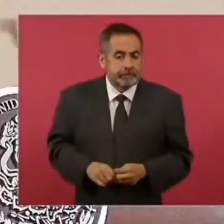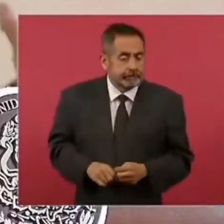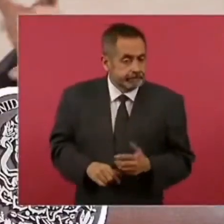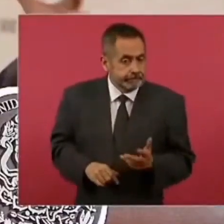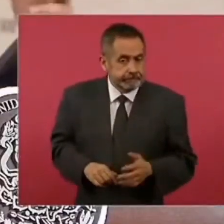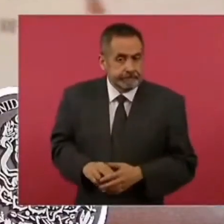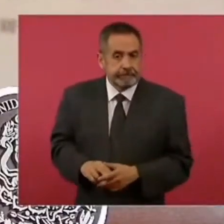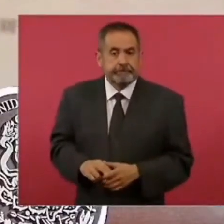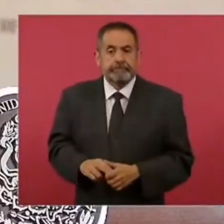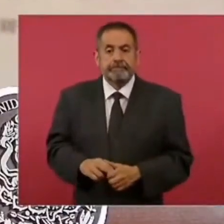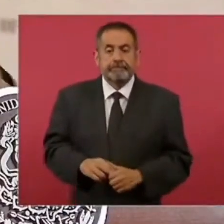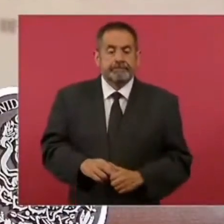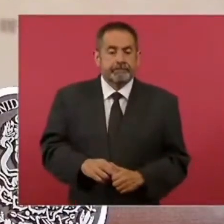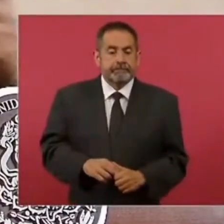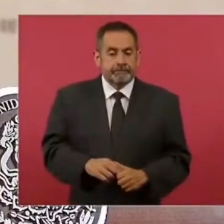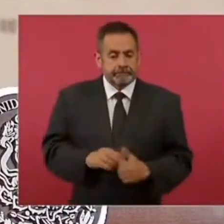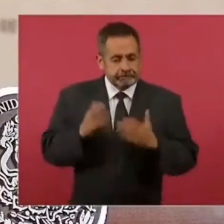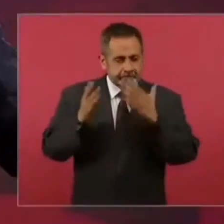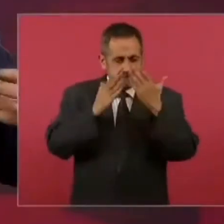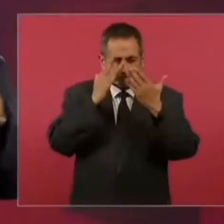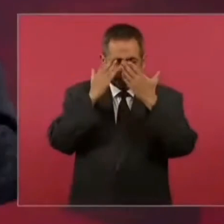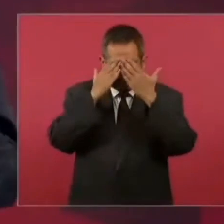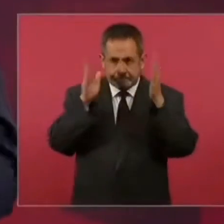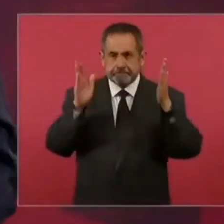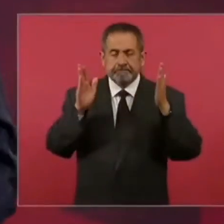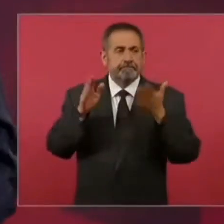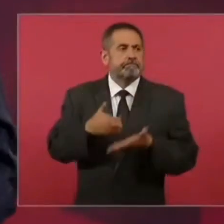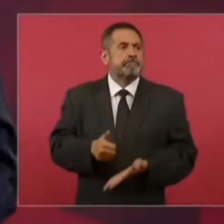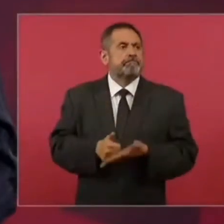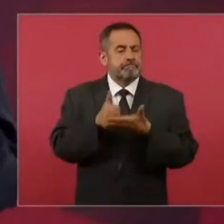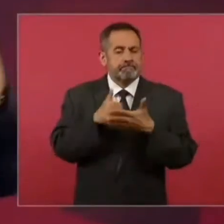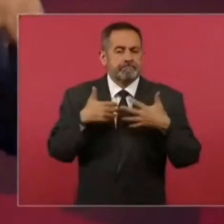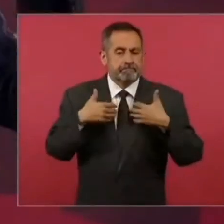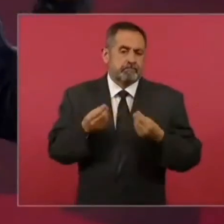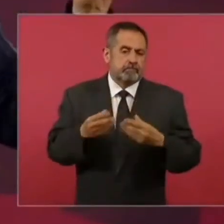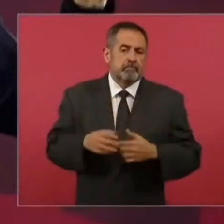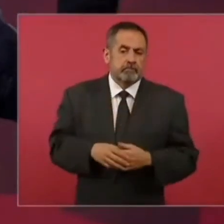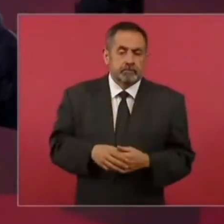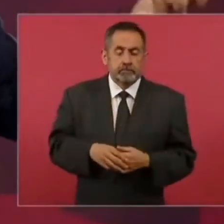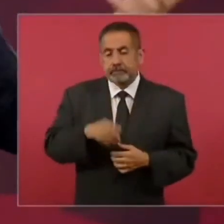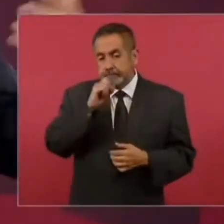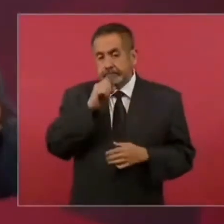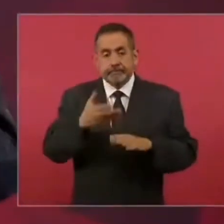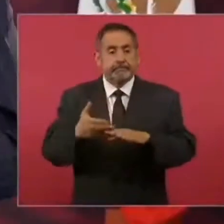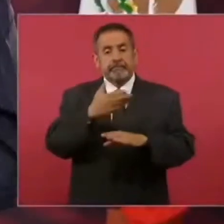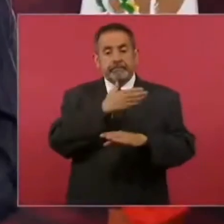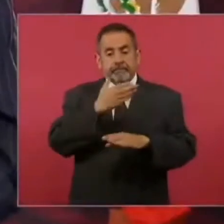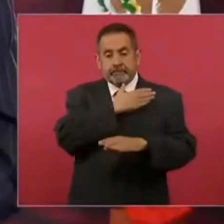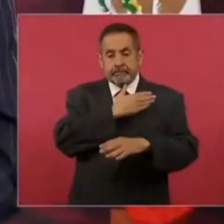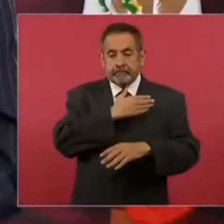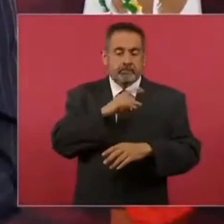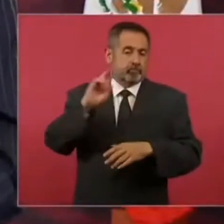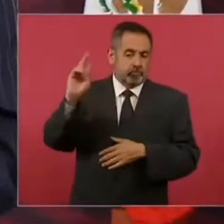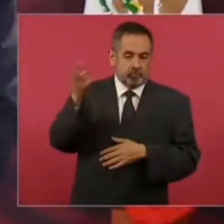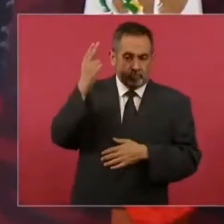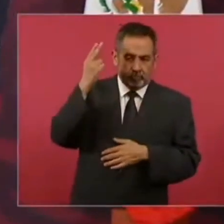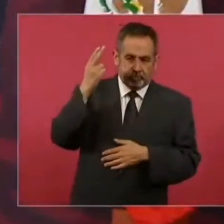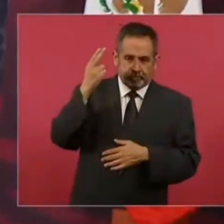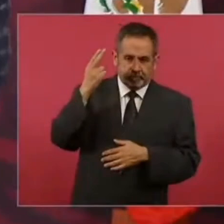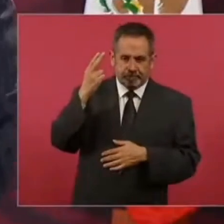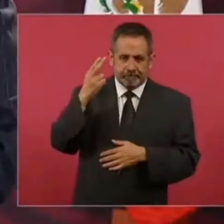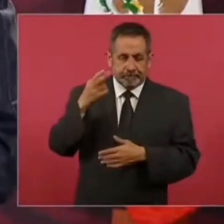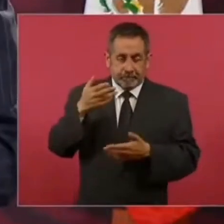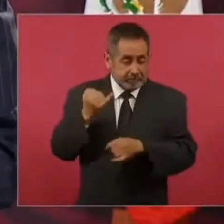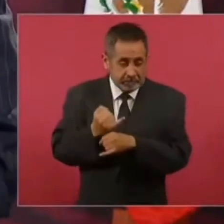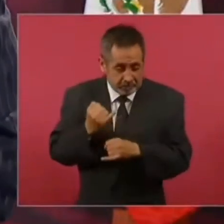Entonces, eso ayuda mucho. Además, antes las universidades no estaban